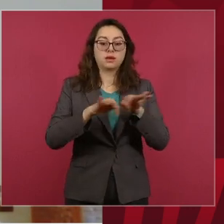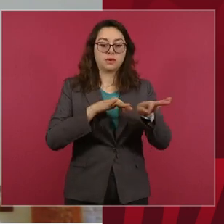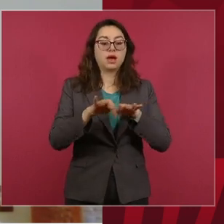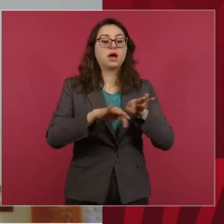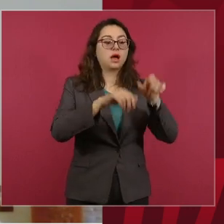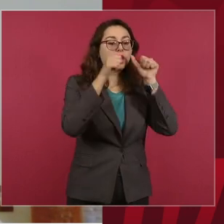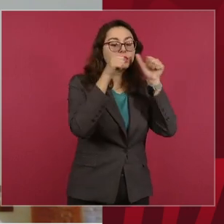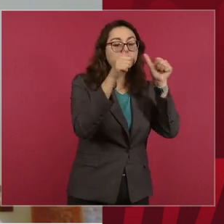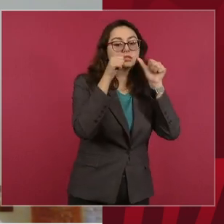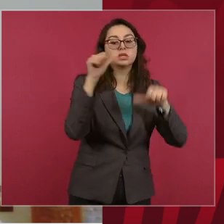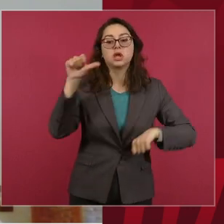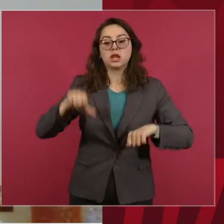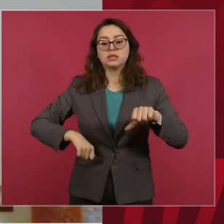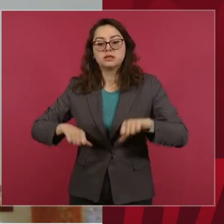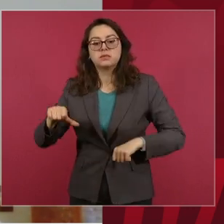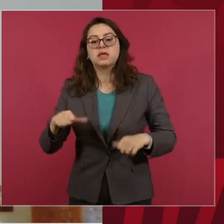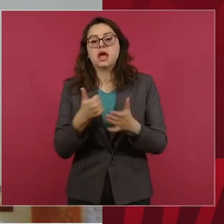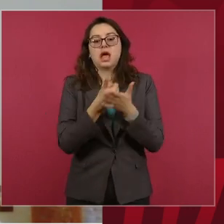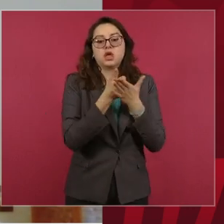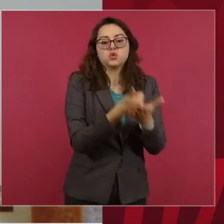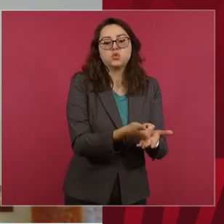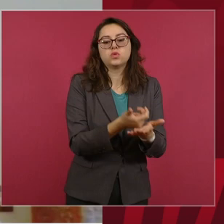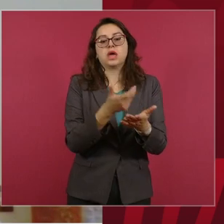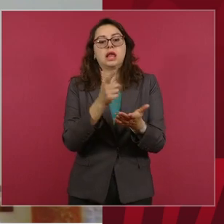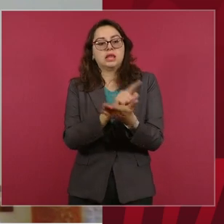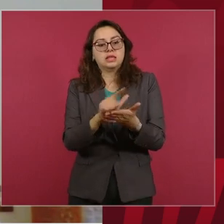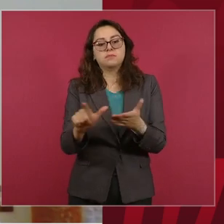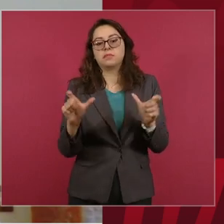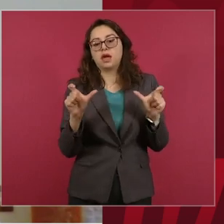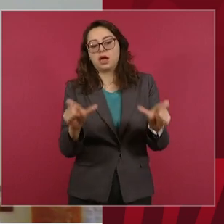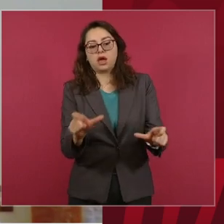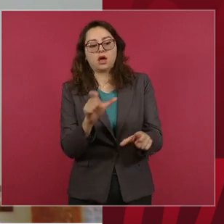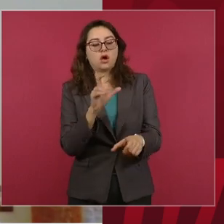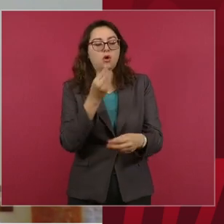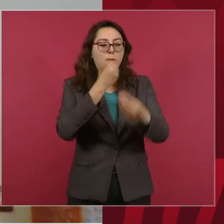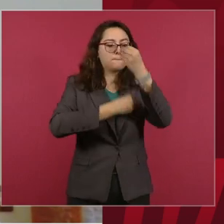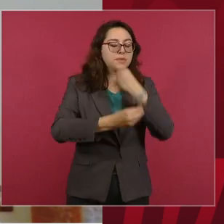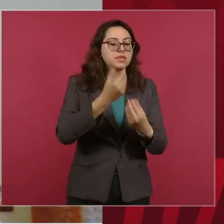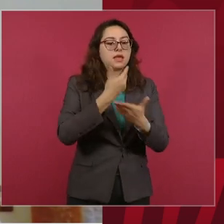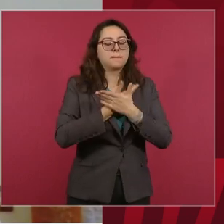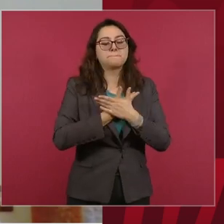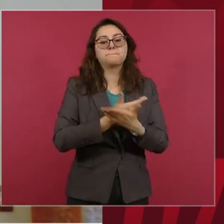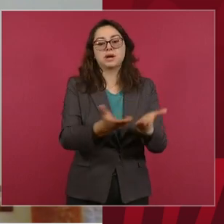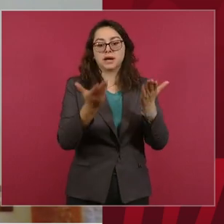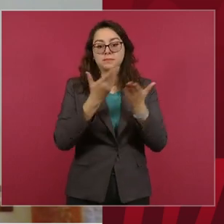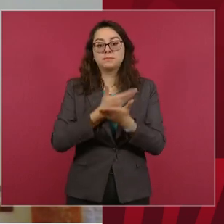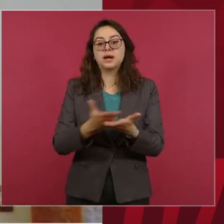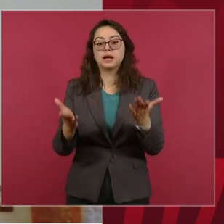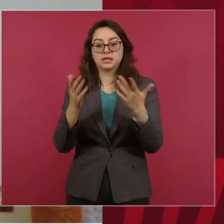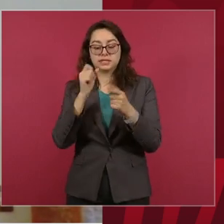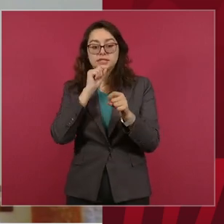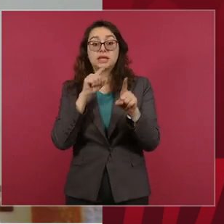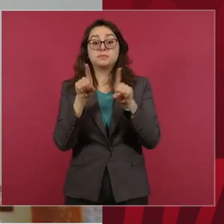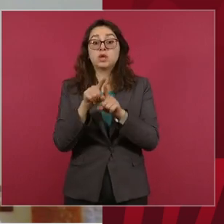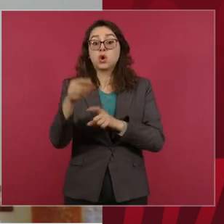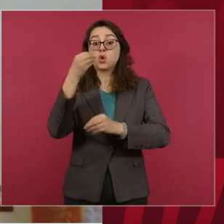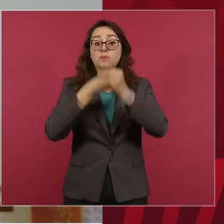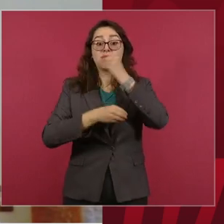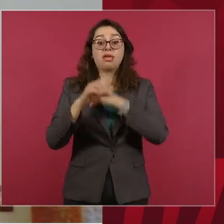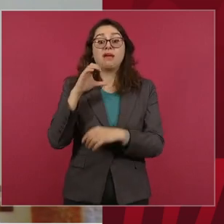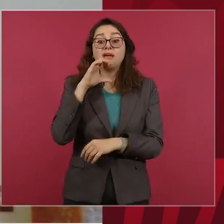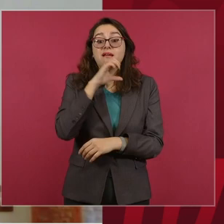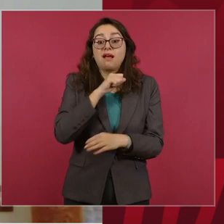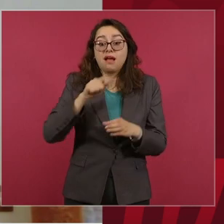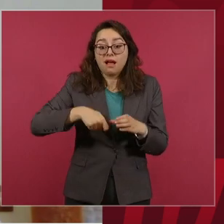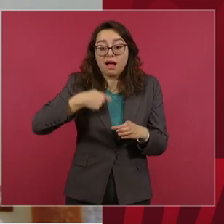actividades, desde la limpieza de la calle hasta la seguridad y la alimentación, entregando también comida caliente y agua.